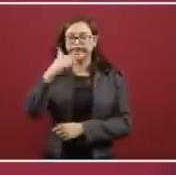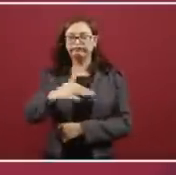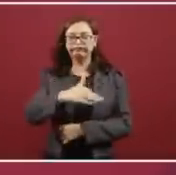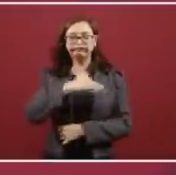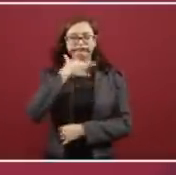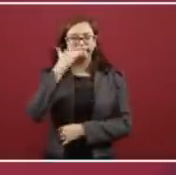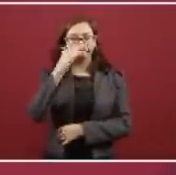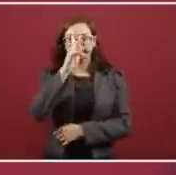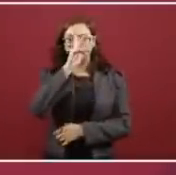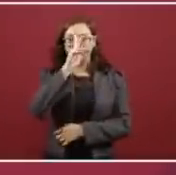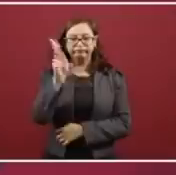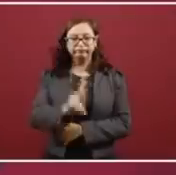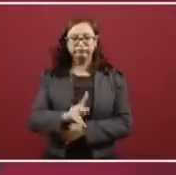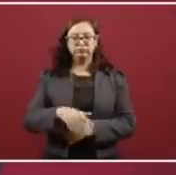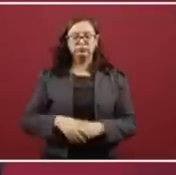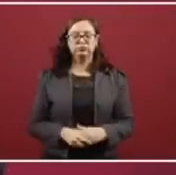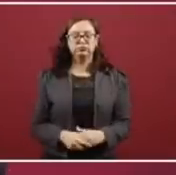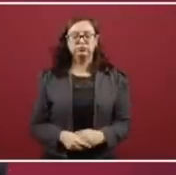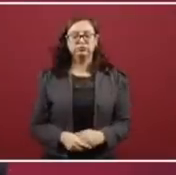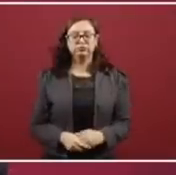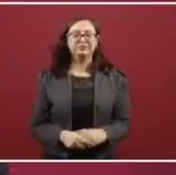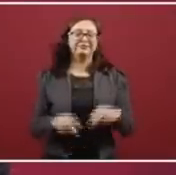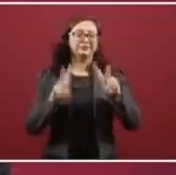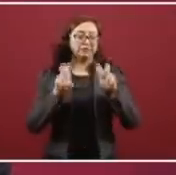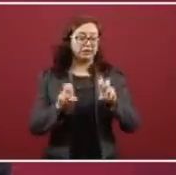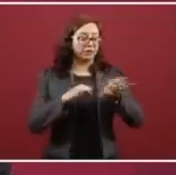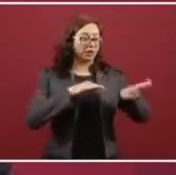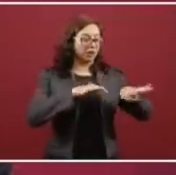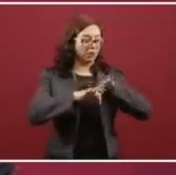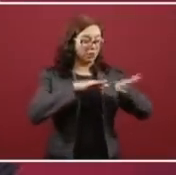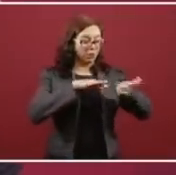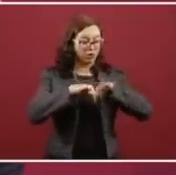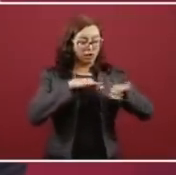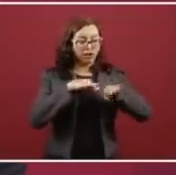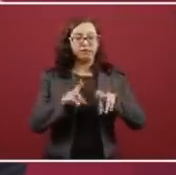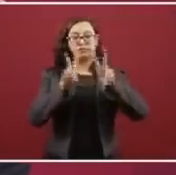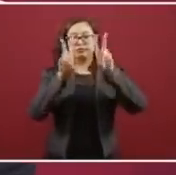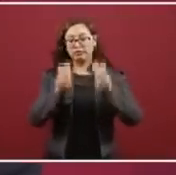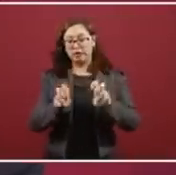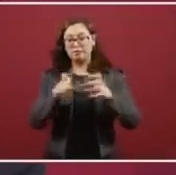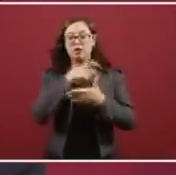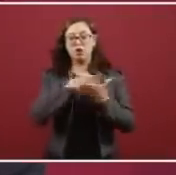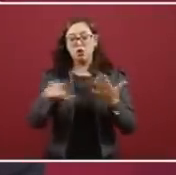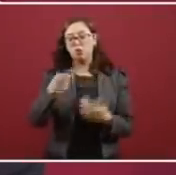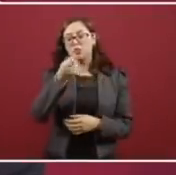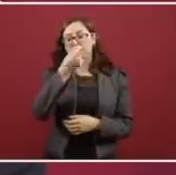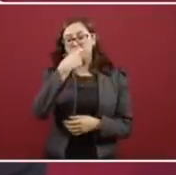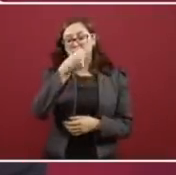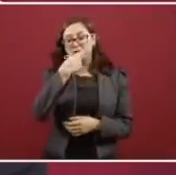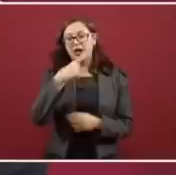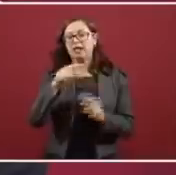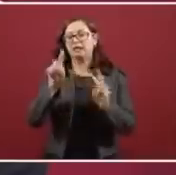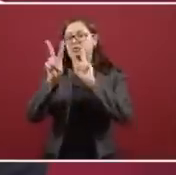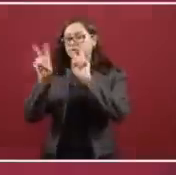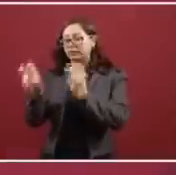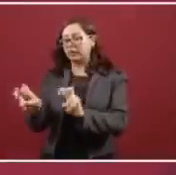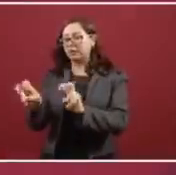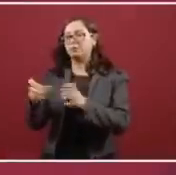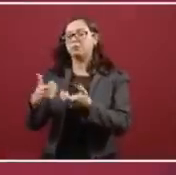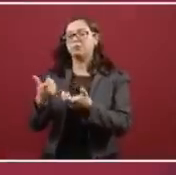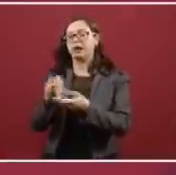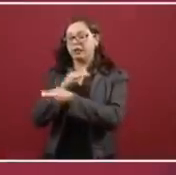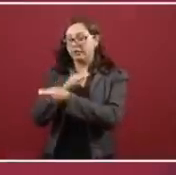en cuanto a la situación laboral en cuanto a la compra de medicamentos en cuanto a la